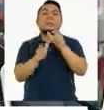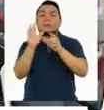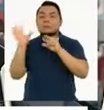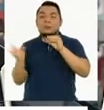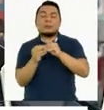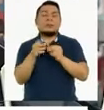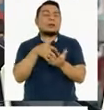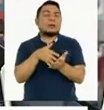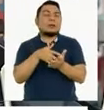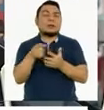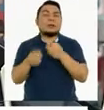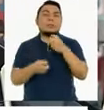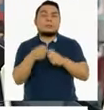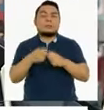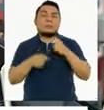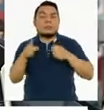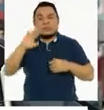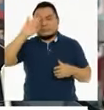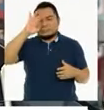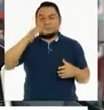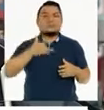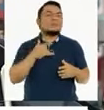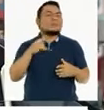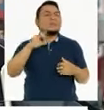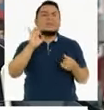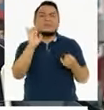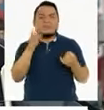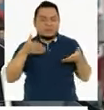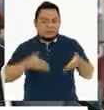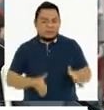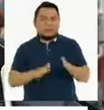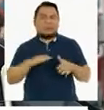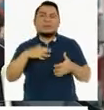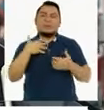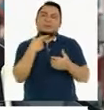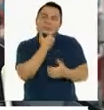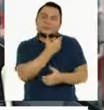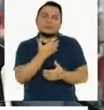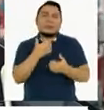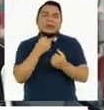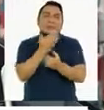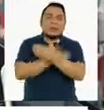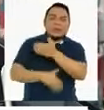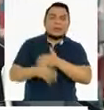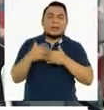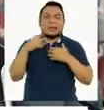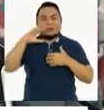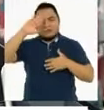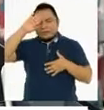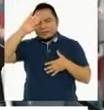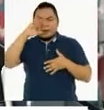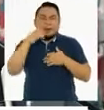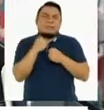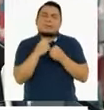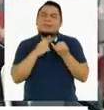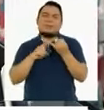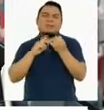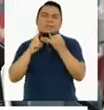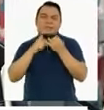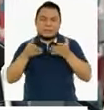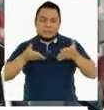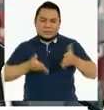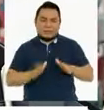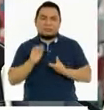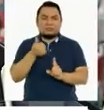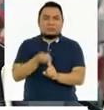personas vulnerables con problemas genéticos, con problemas degenerativos, como otras enfermedades que